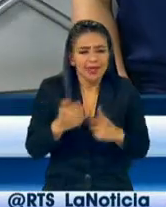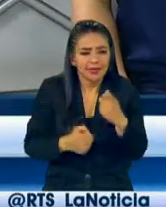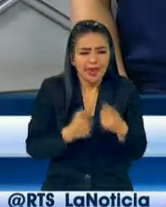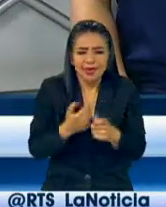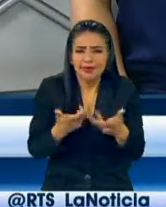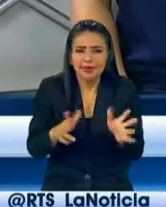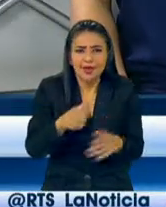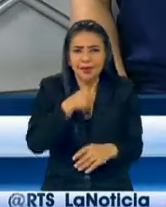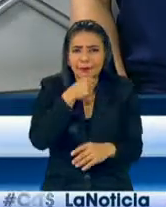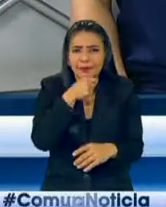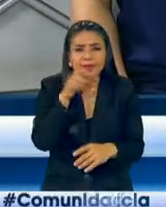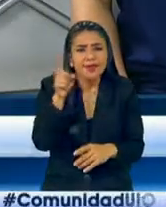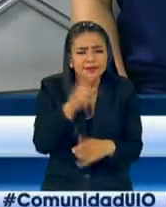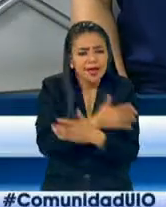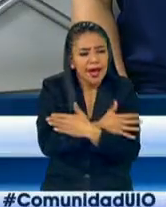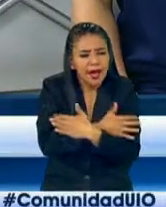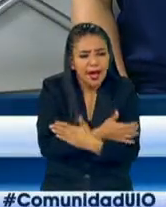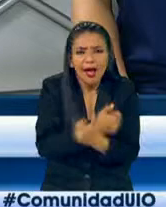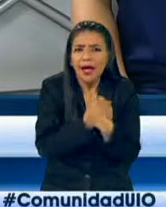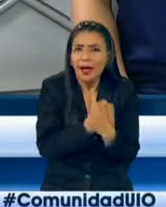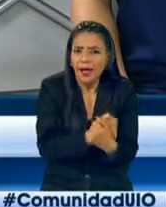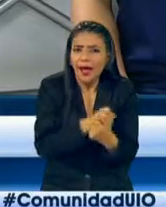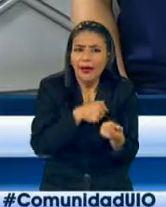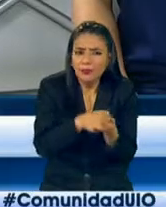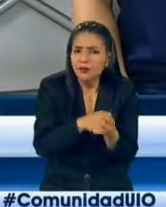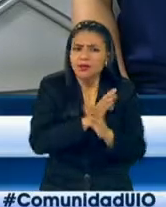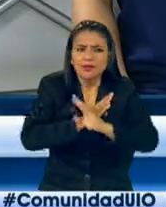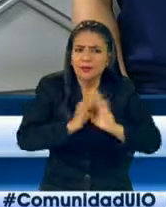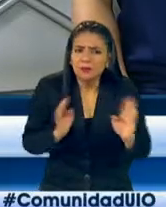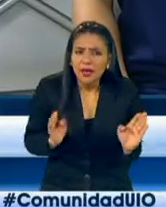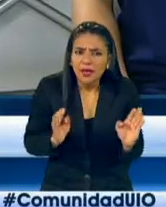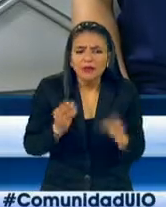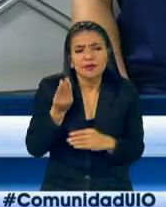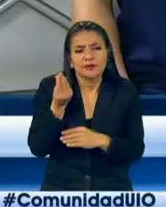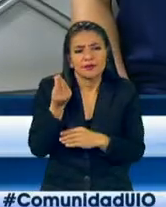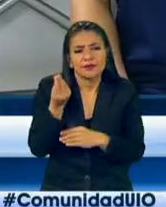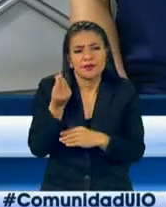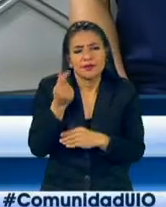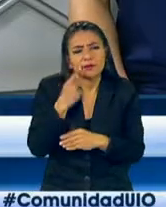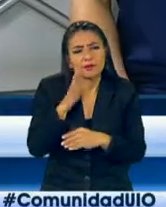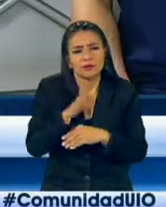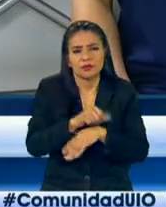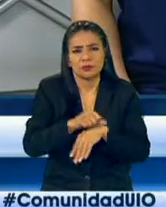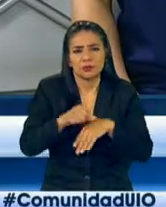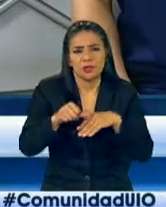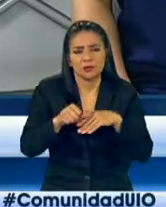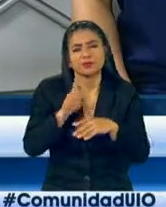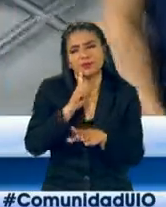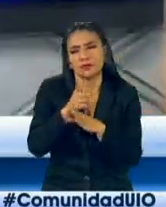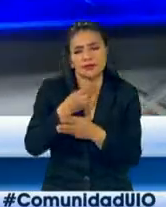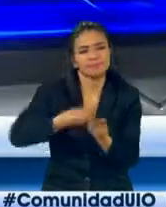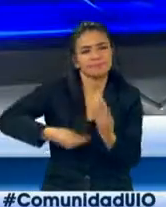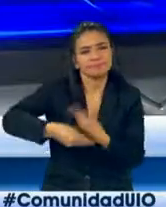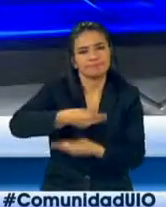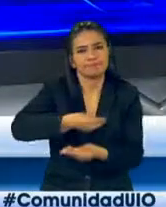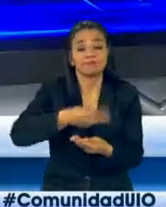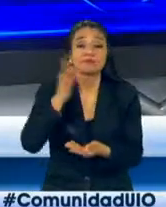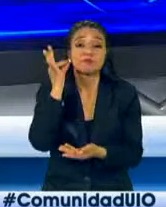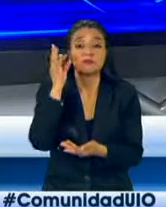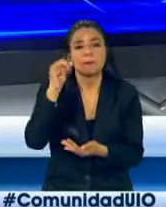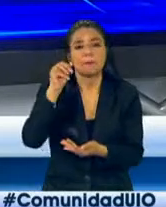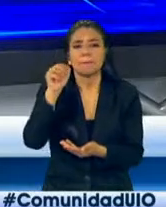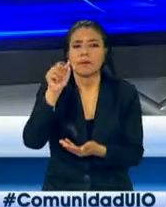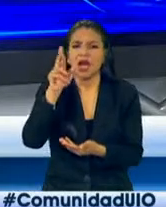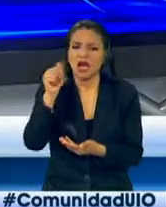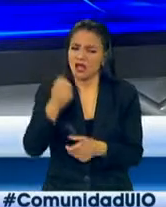el abrazo, el cariño, el amor, la solidaridad y el dinerito para la operación. Es una recompensa que también doña María se merece por